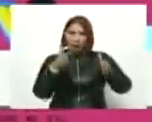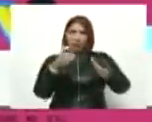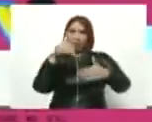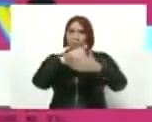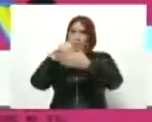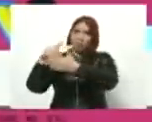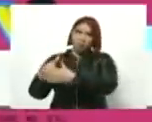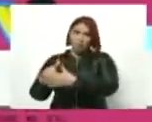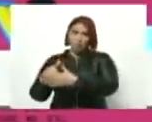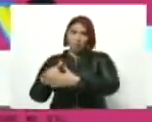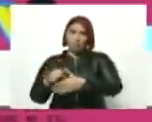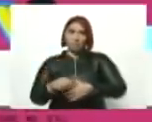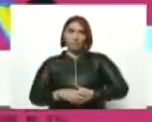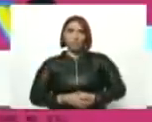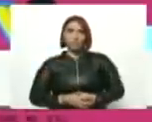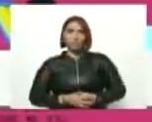electoral